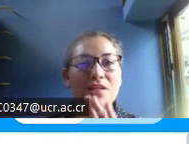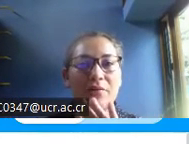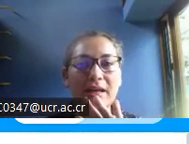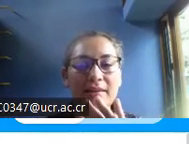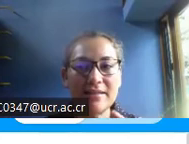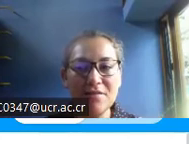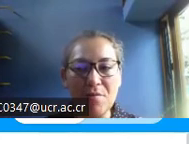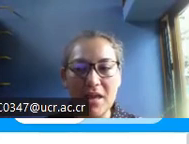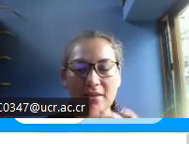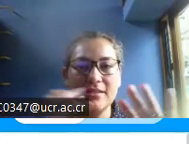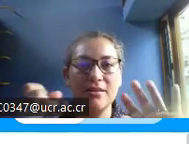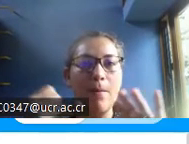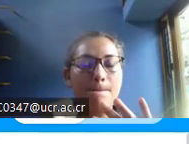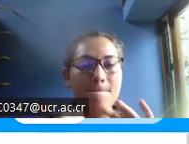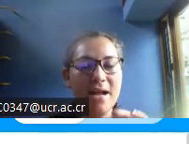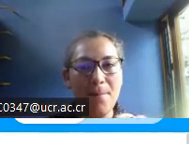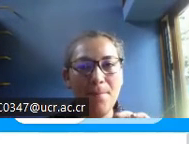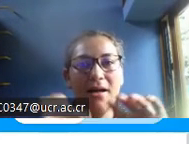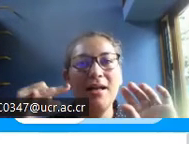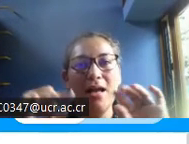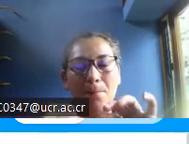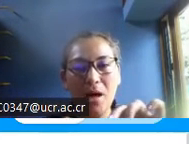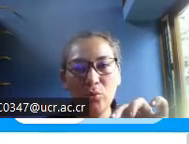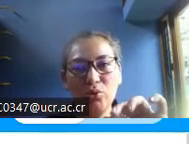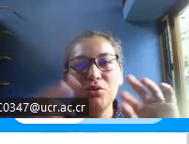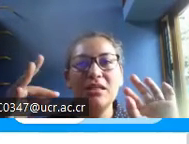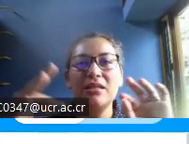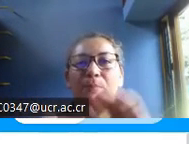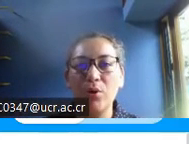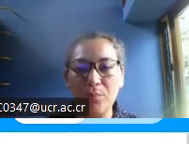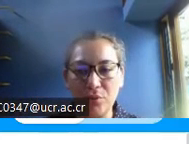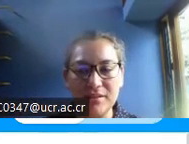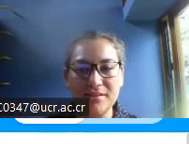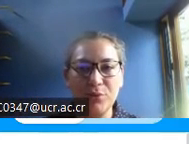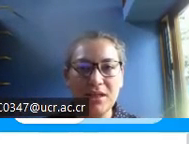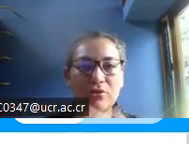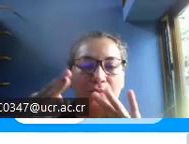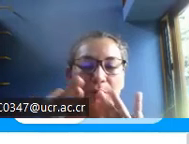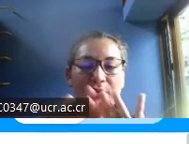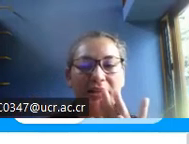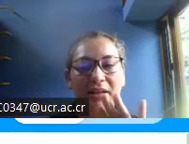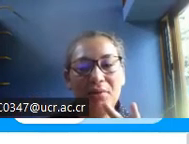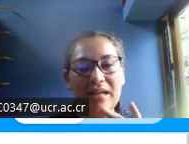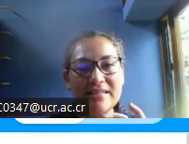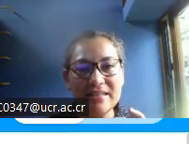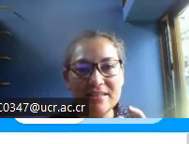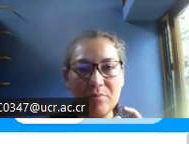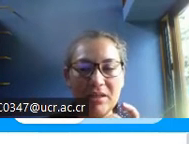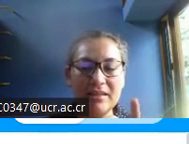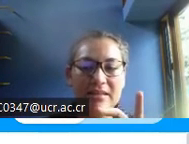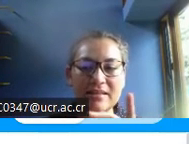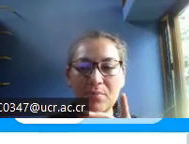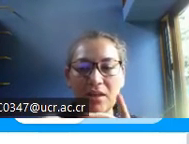a ver. Vamos a ver tres herramientas: Canva, Powtoon y PowerPoint, ¿ok? Entonces vamos a tratar de ver las